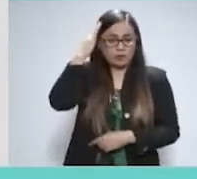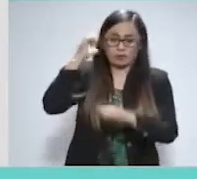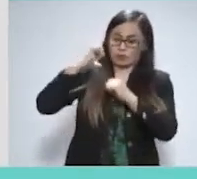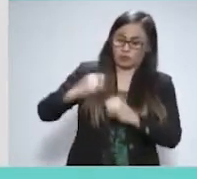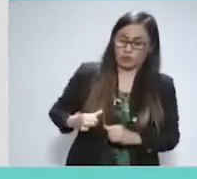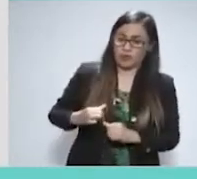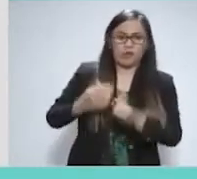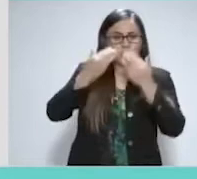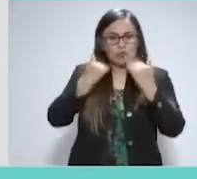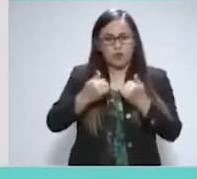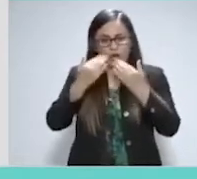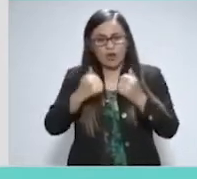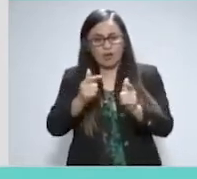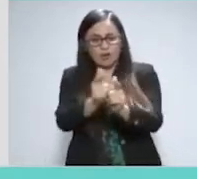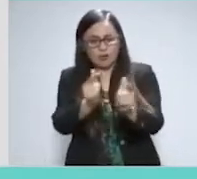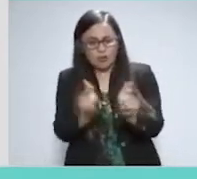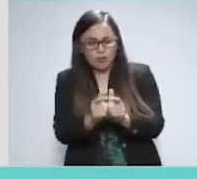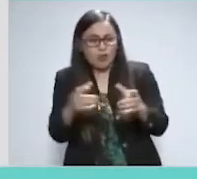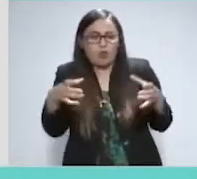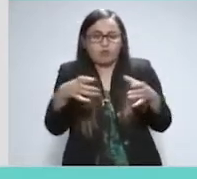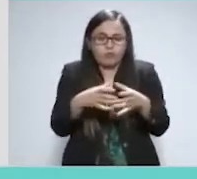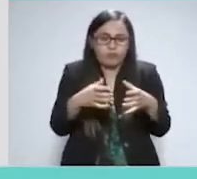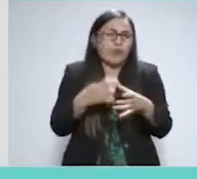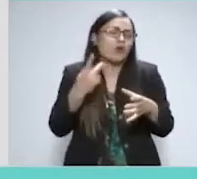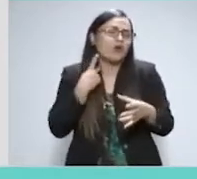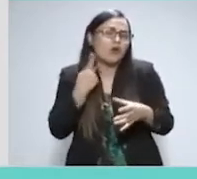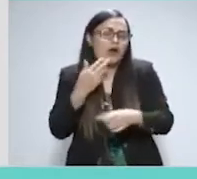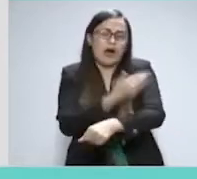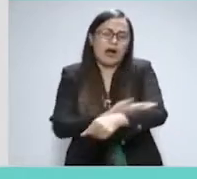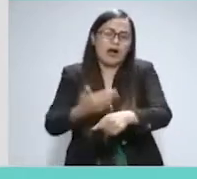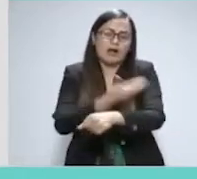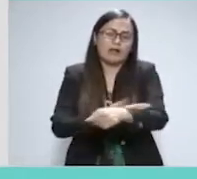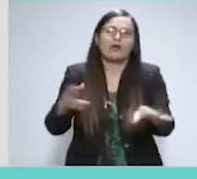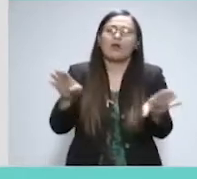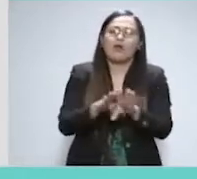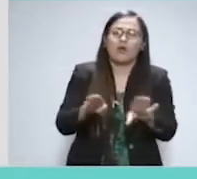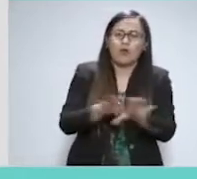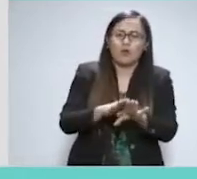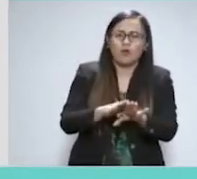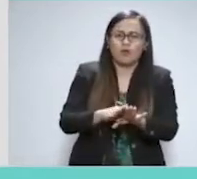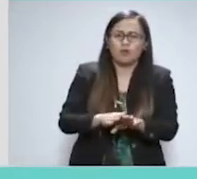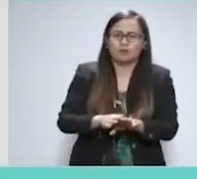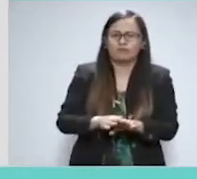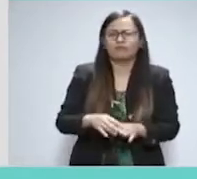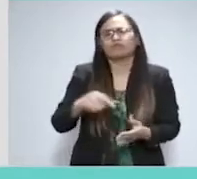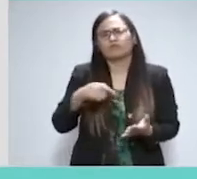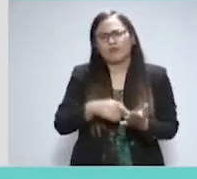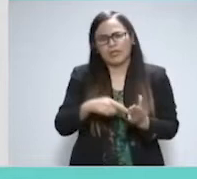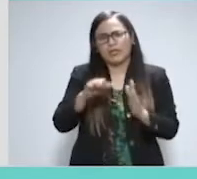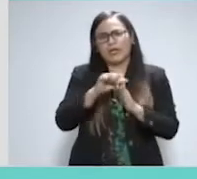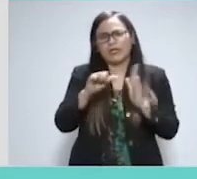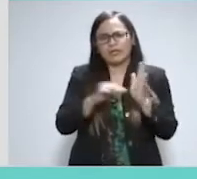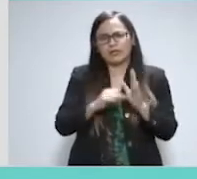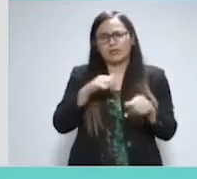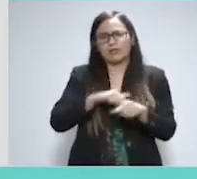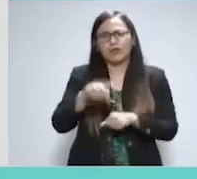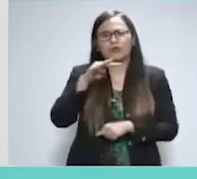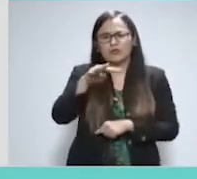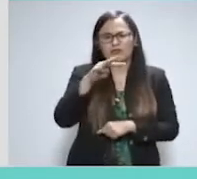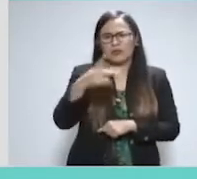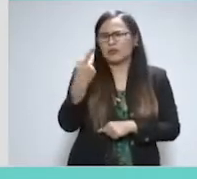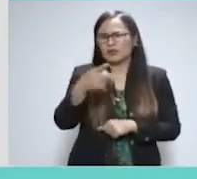estructura orgánica del Partido de la Revolución Democrática se integra conforme lo establece lo dispuesto en el artículo 19 de sus